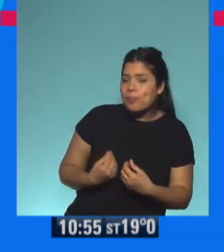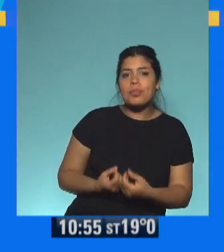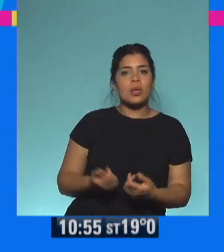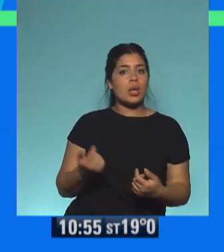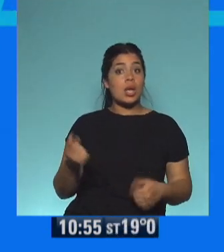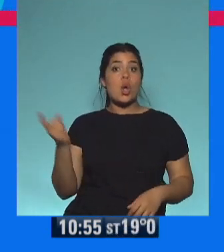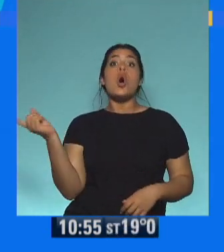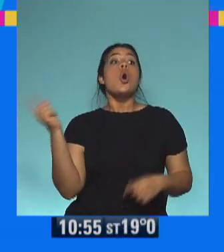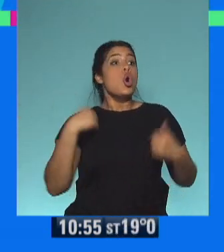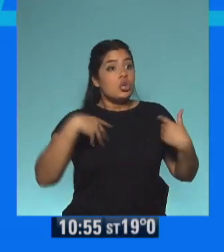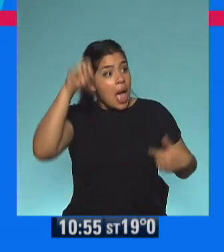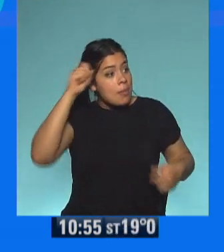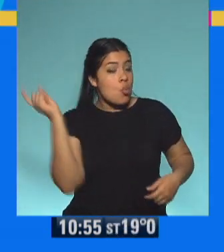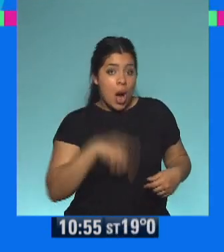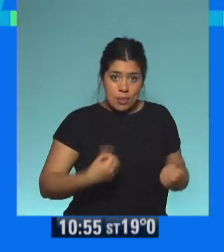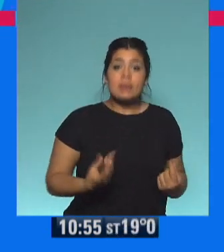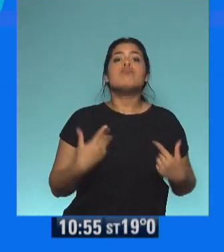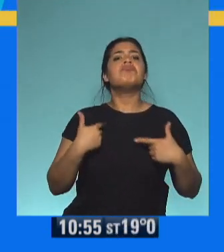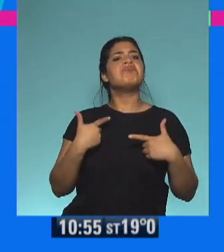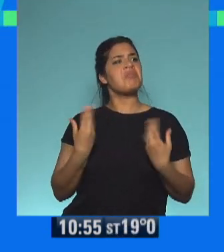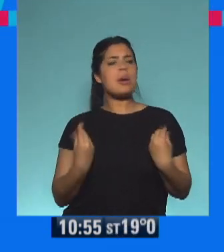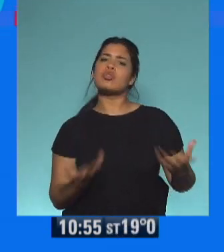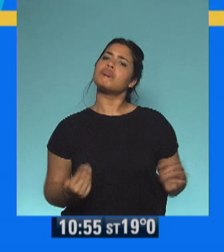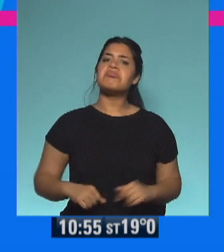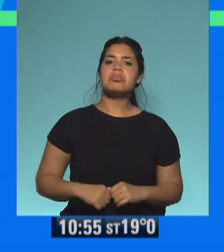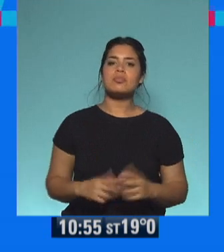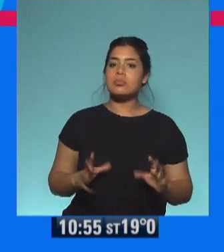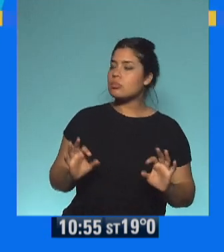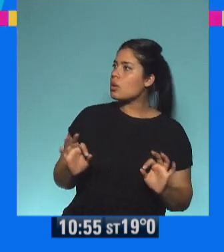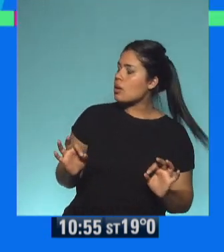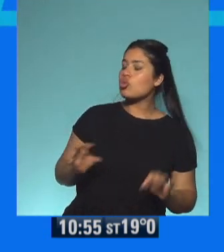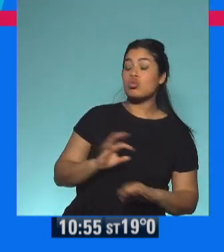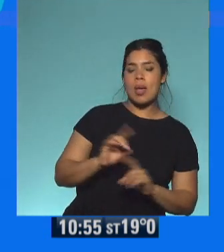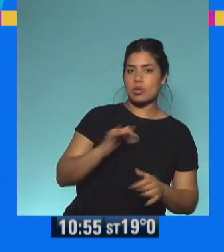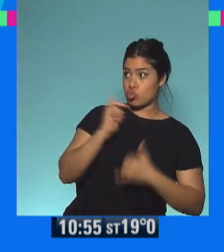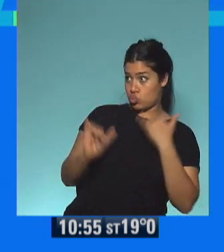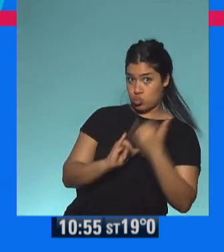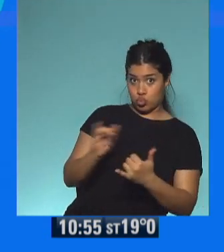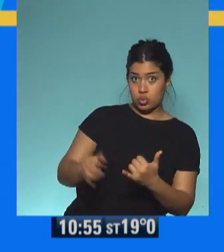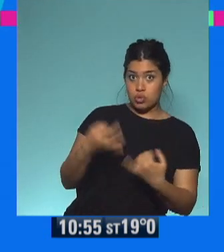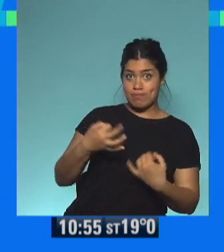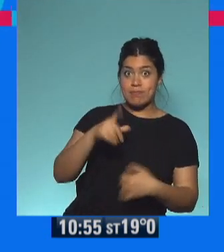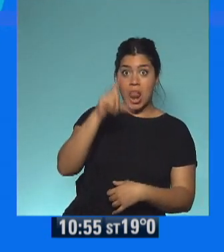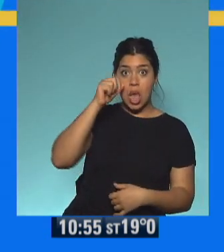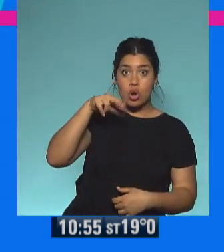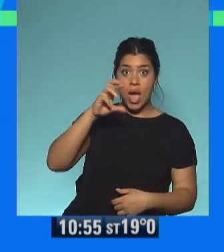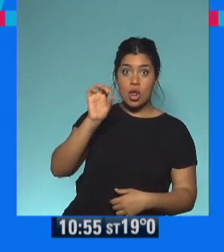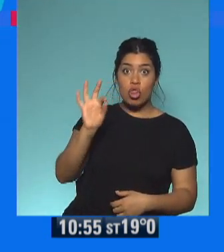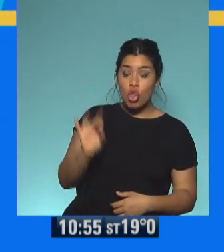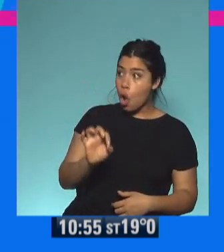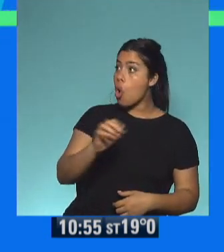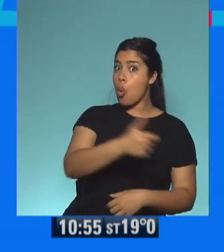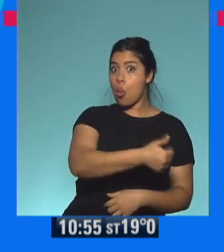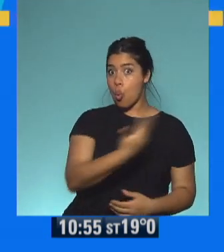de algo. Y estuvimos acá volando. Mira cómo está volando ella. Espectacular. Bien. Vino Leonardo da Vinci. Te juro. ¿Cómo podés? Estas cosas que pasan. ¿Cómo yo no voy a